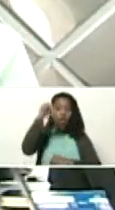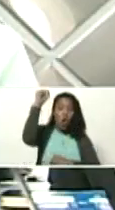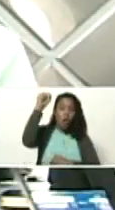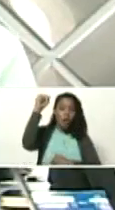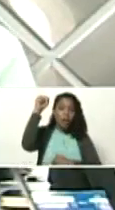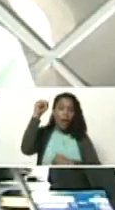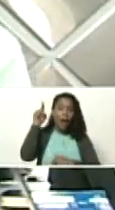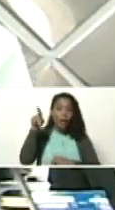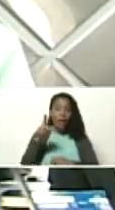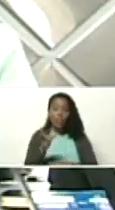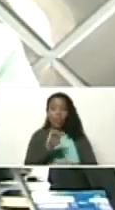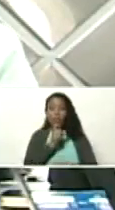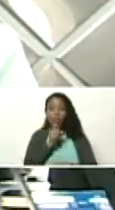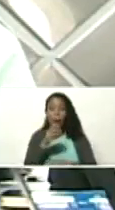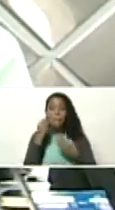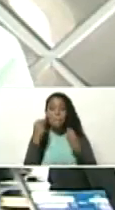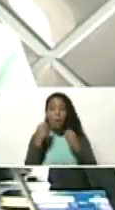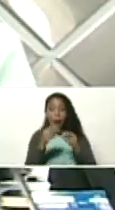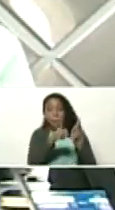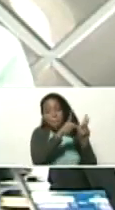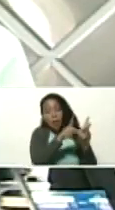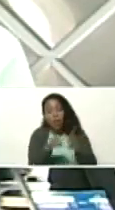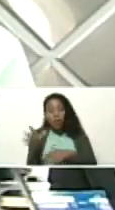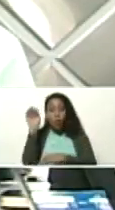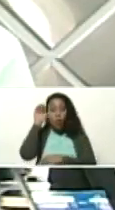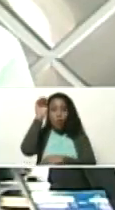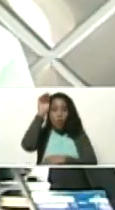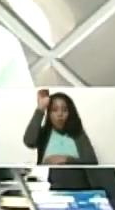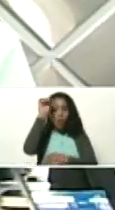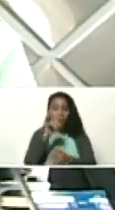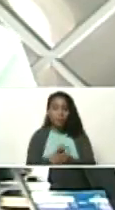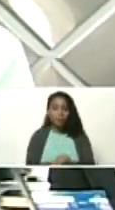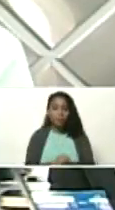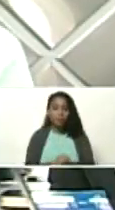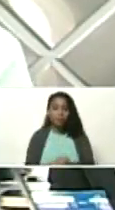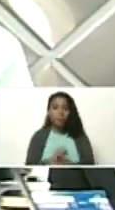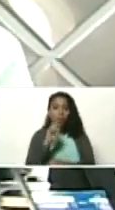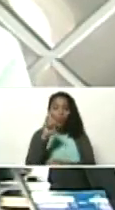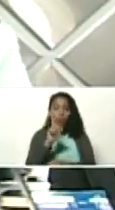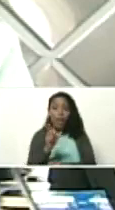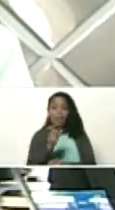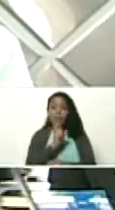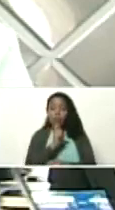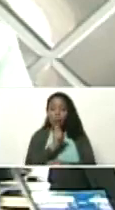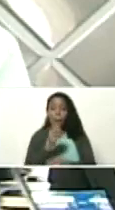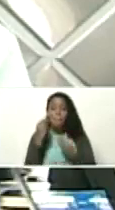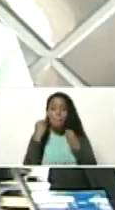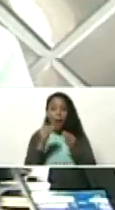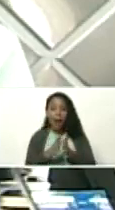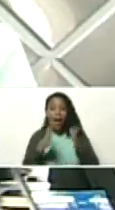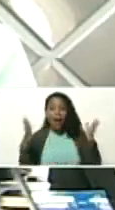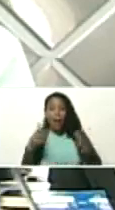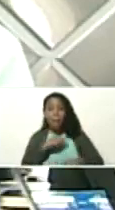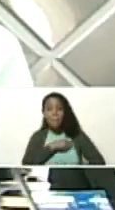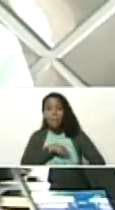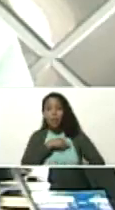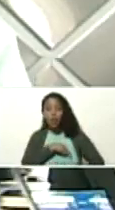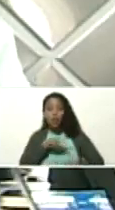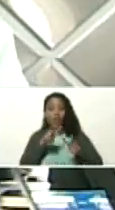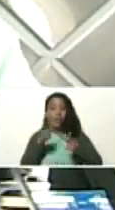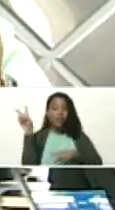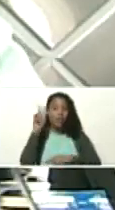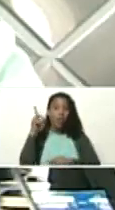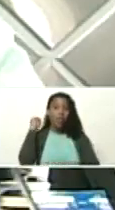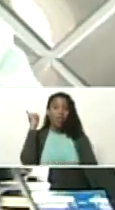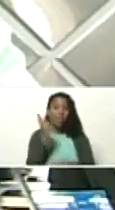un reto para la planificación futura, es un reto para la gran misión Vivienda Venezuela, que